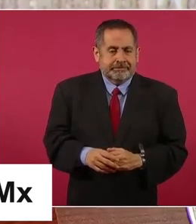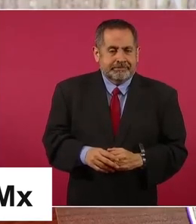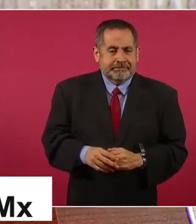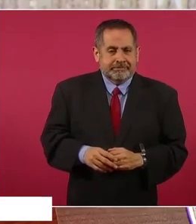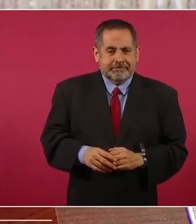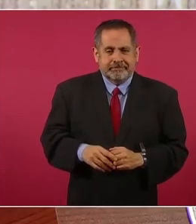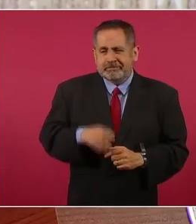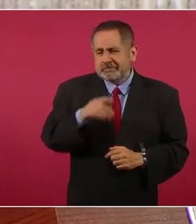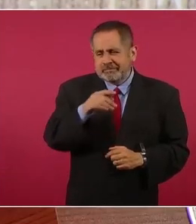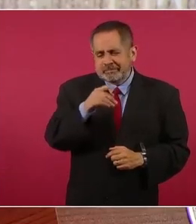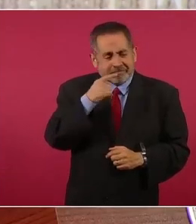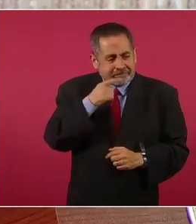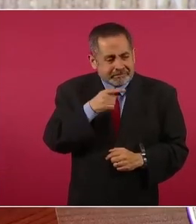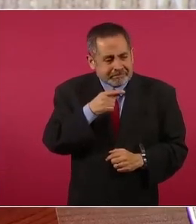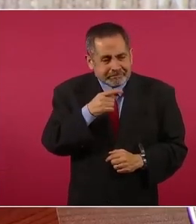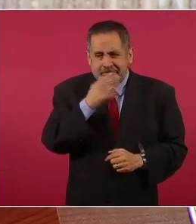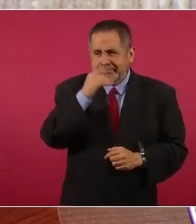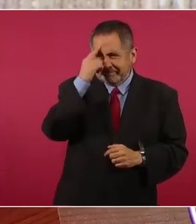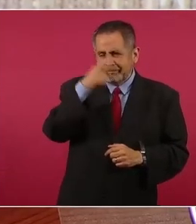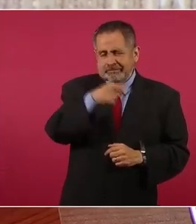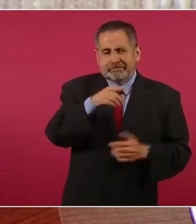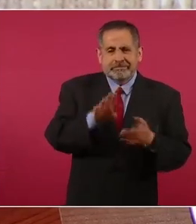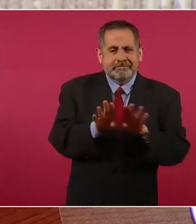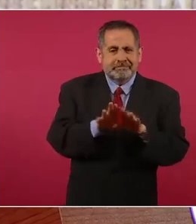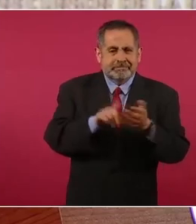pues muy sencillo de explicar.